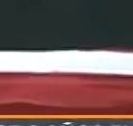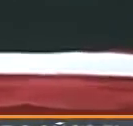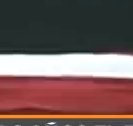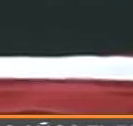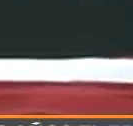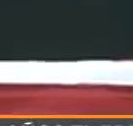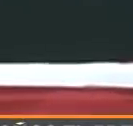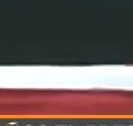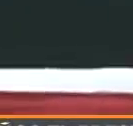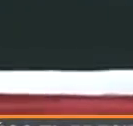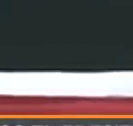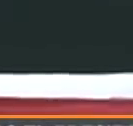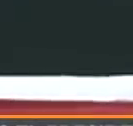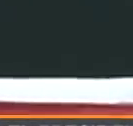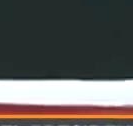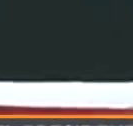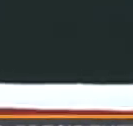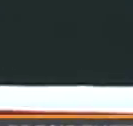Dirección Nacional,